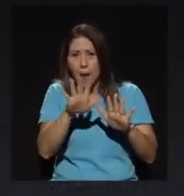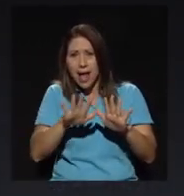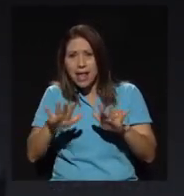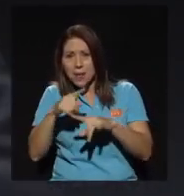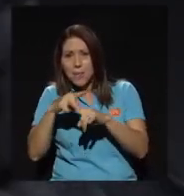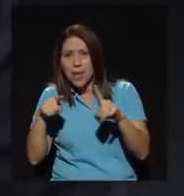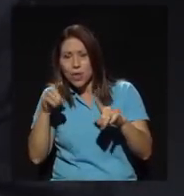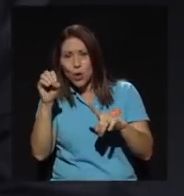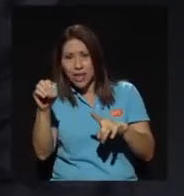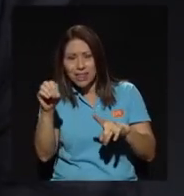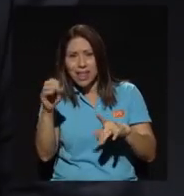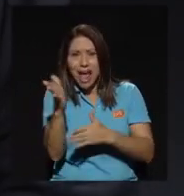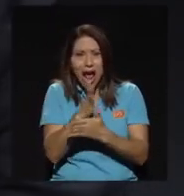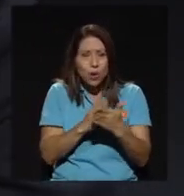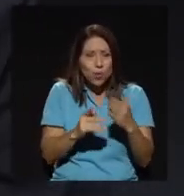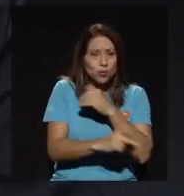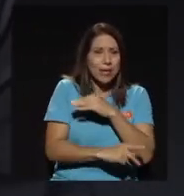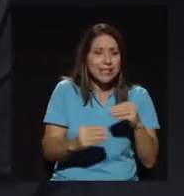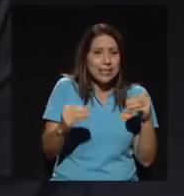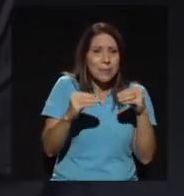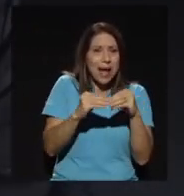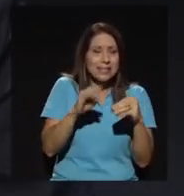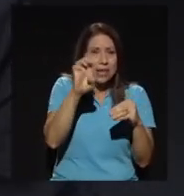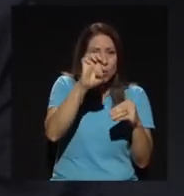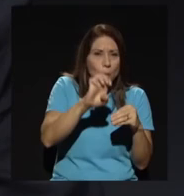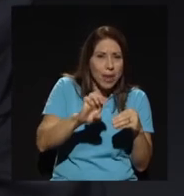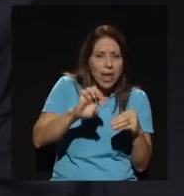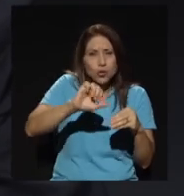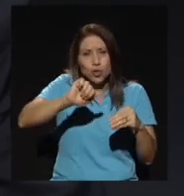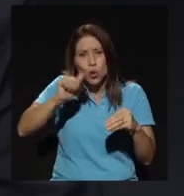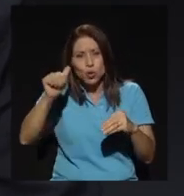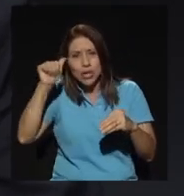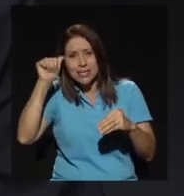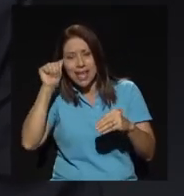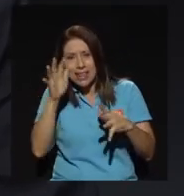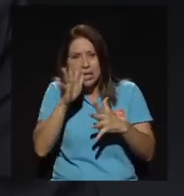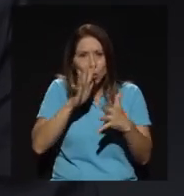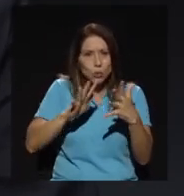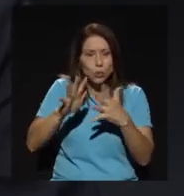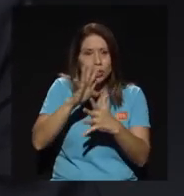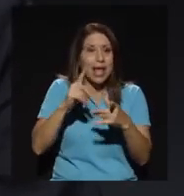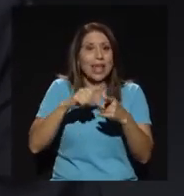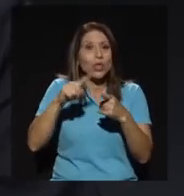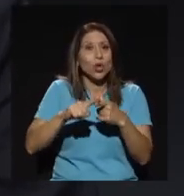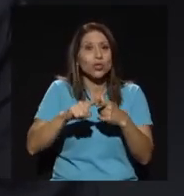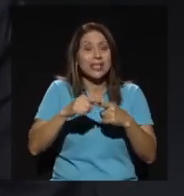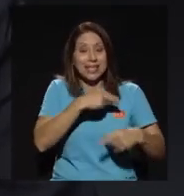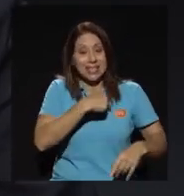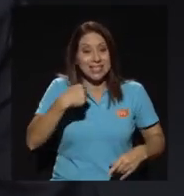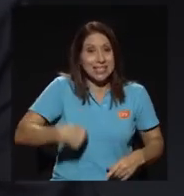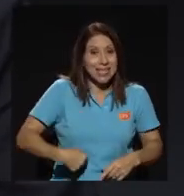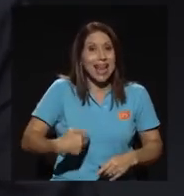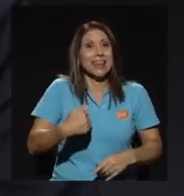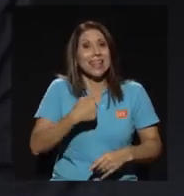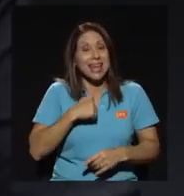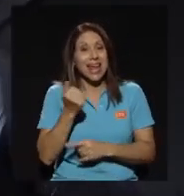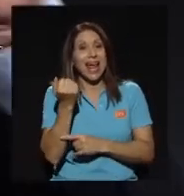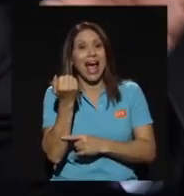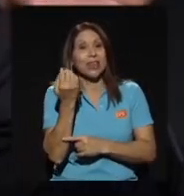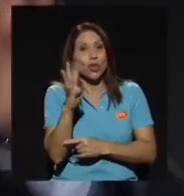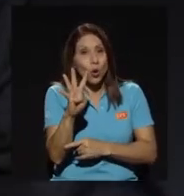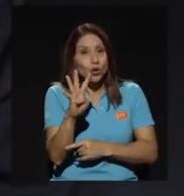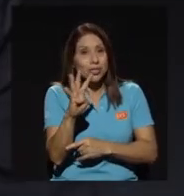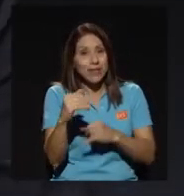asiáticos llamémoslo así entonces china tiene 14 fronteras con 14 países en el mundo es bastante